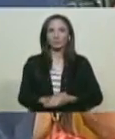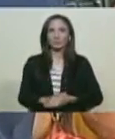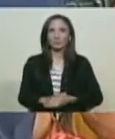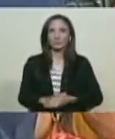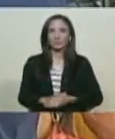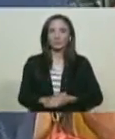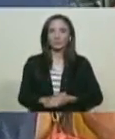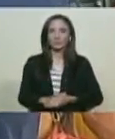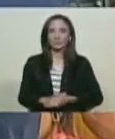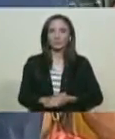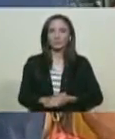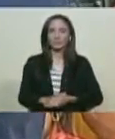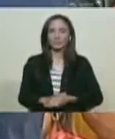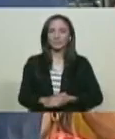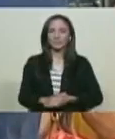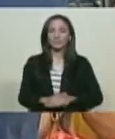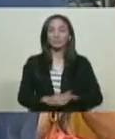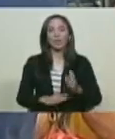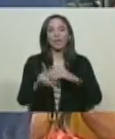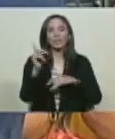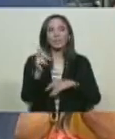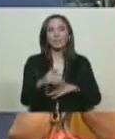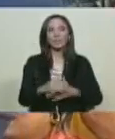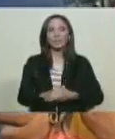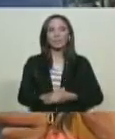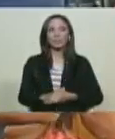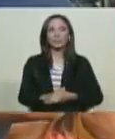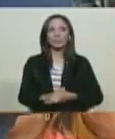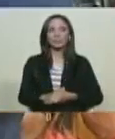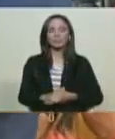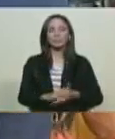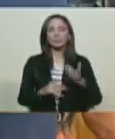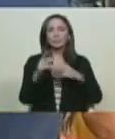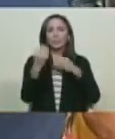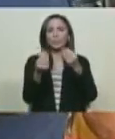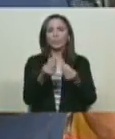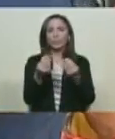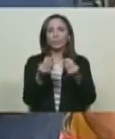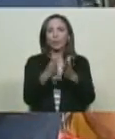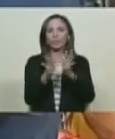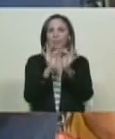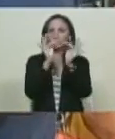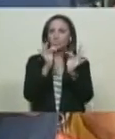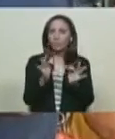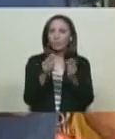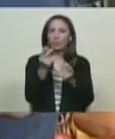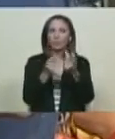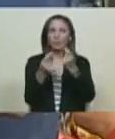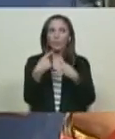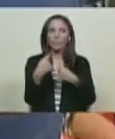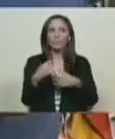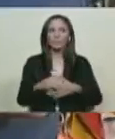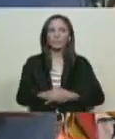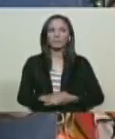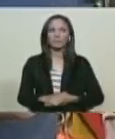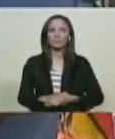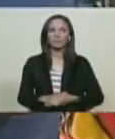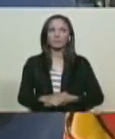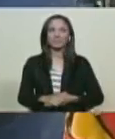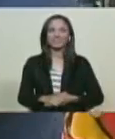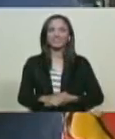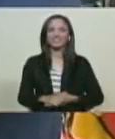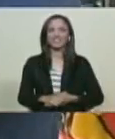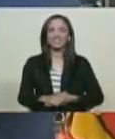Fiscalización, control y seguimiento, al igual que la creación de nuevos medios de producción que necesitamos en el país para poder